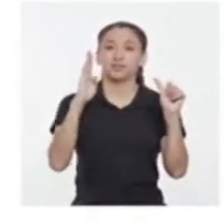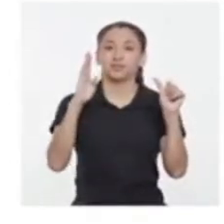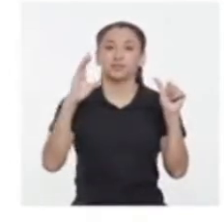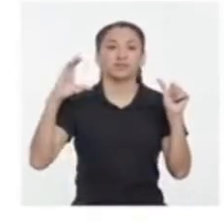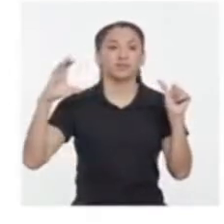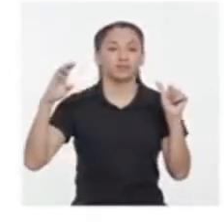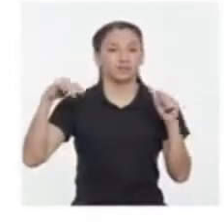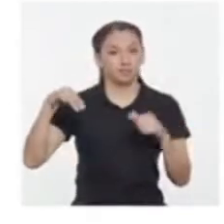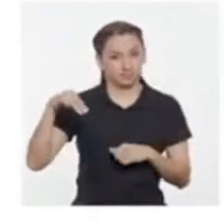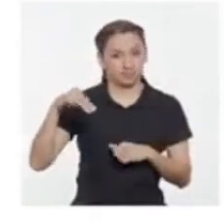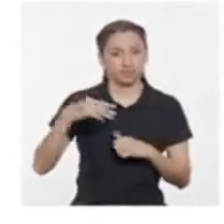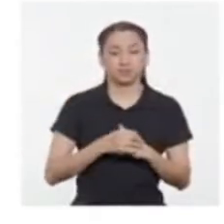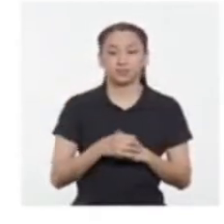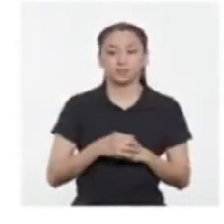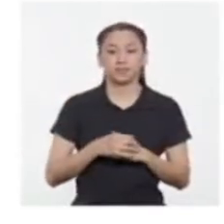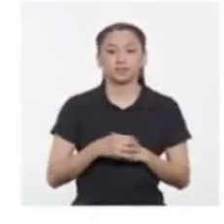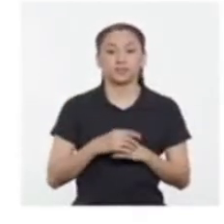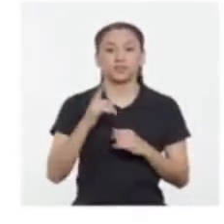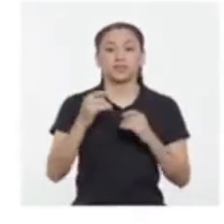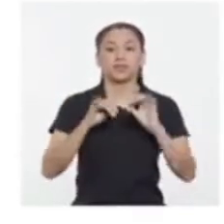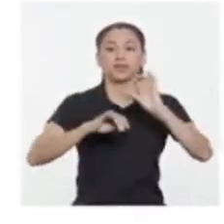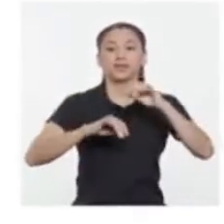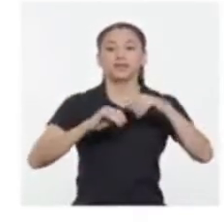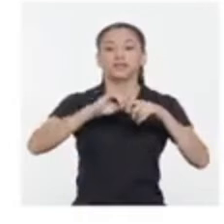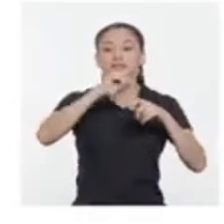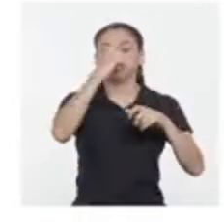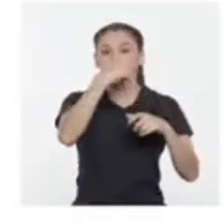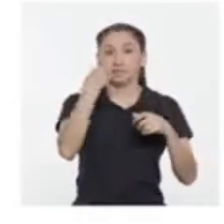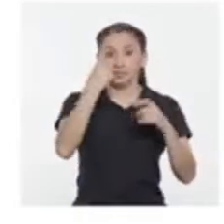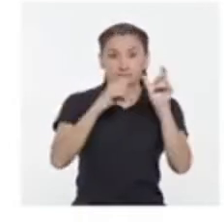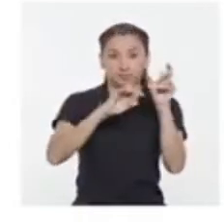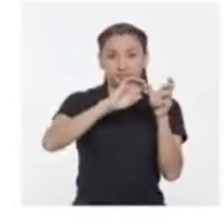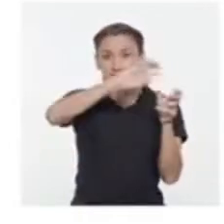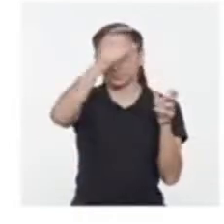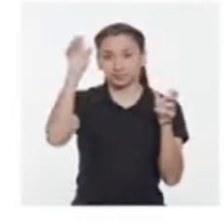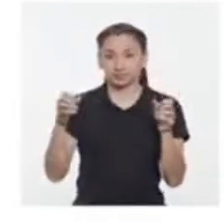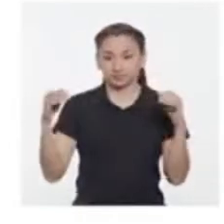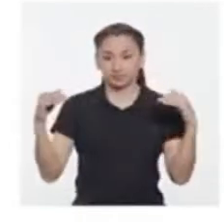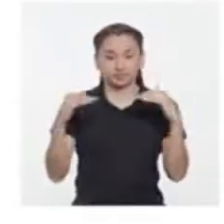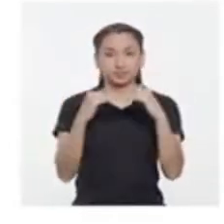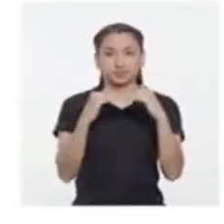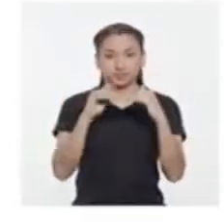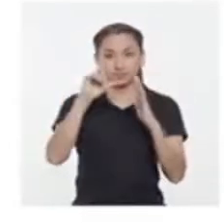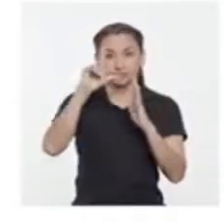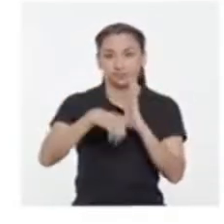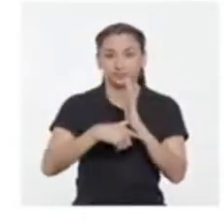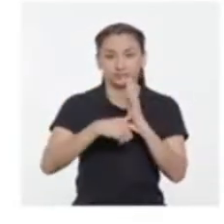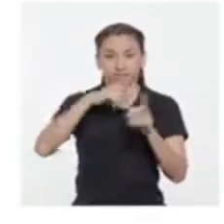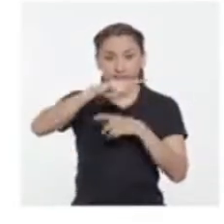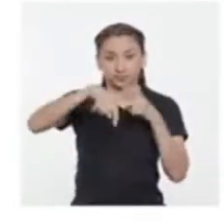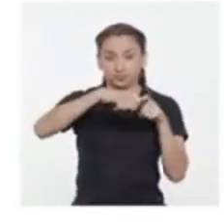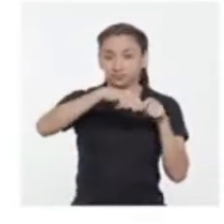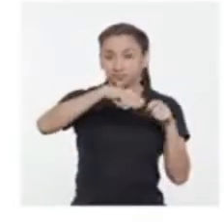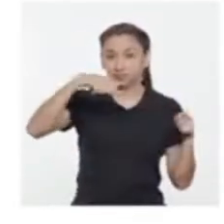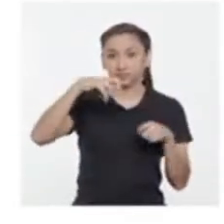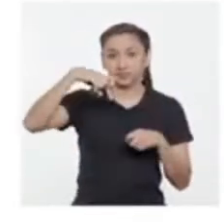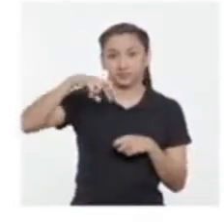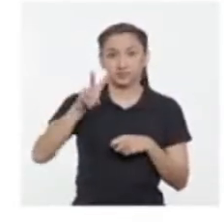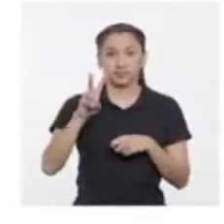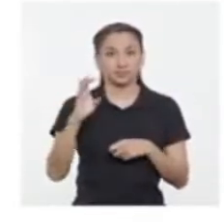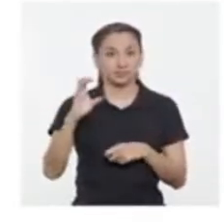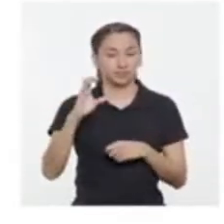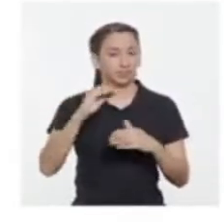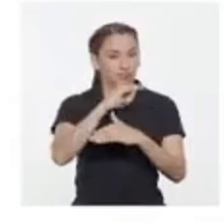y C metros. Fijar los listones de madera de ambas caras a la base del fitotoldo. Luego, amarrar los tubos